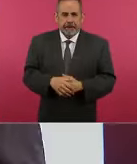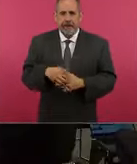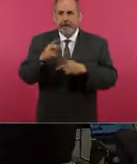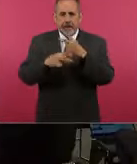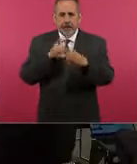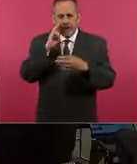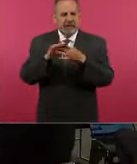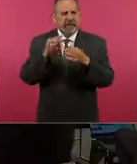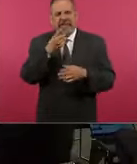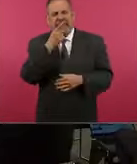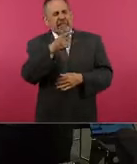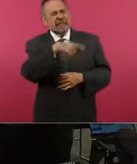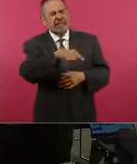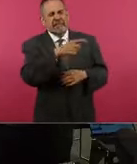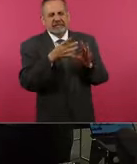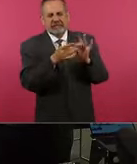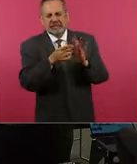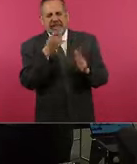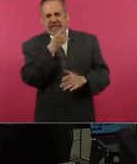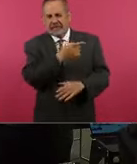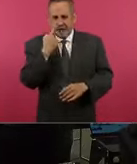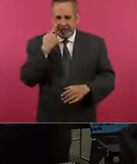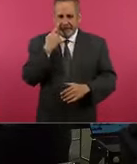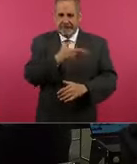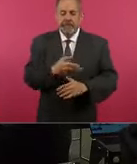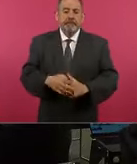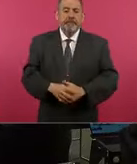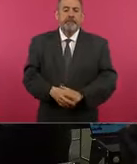lo que dijeron en el siguiente video.